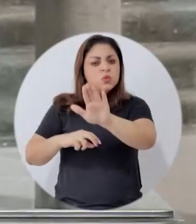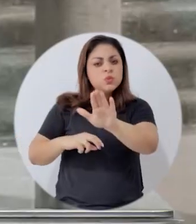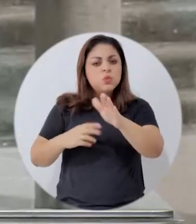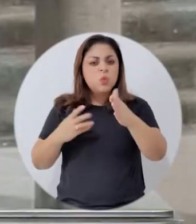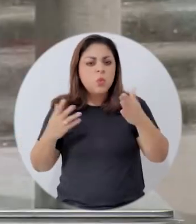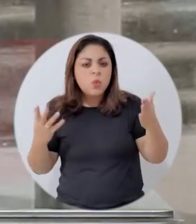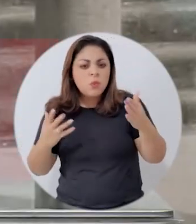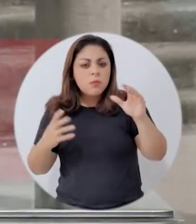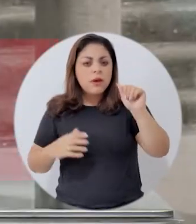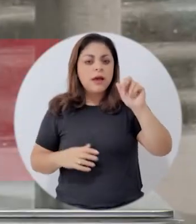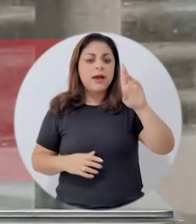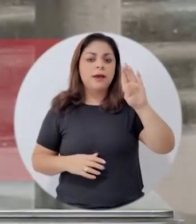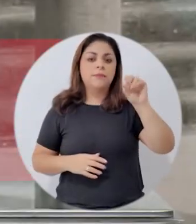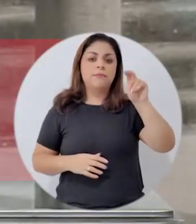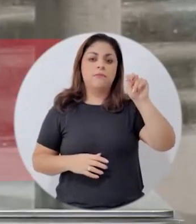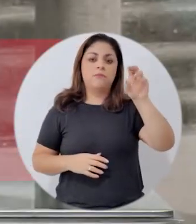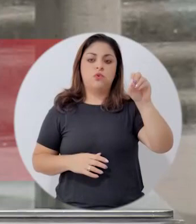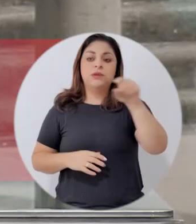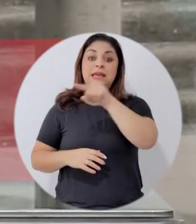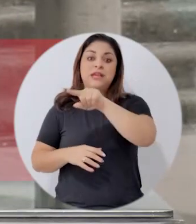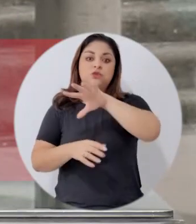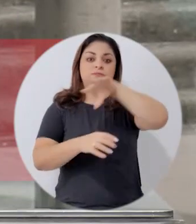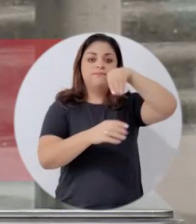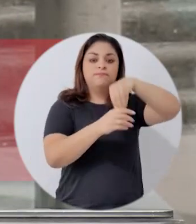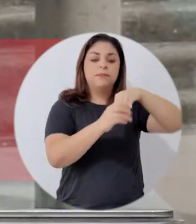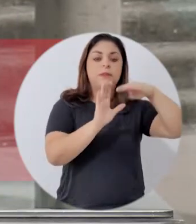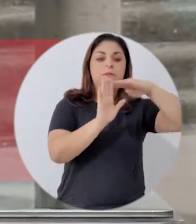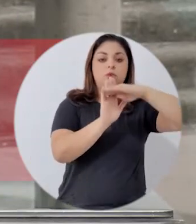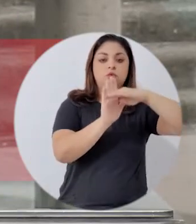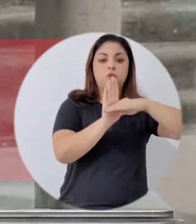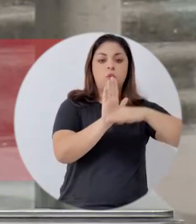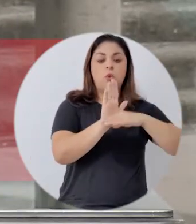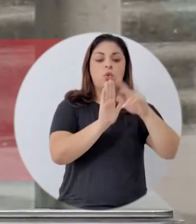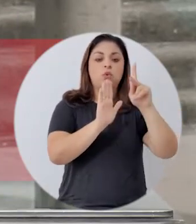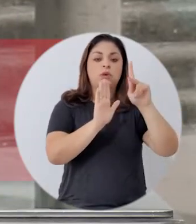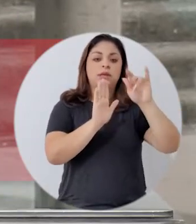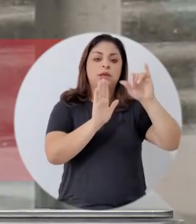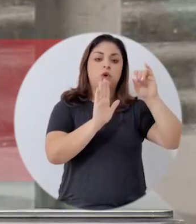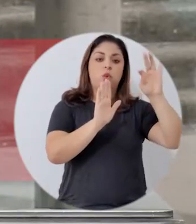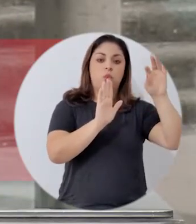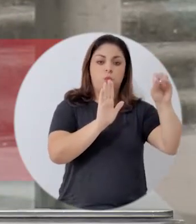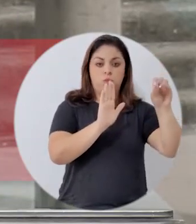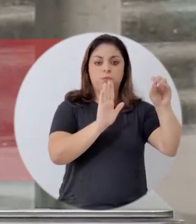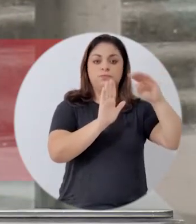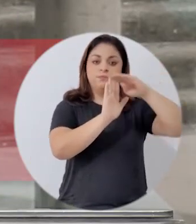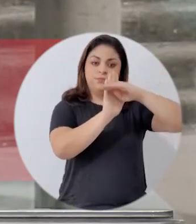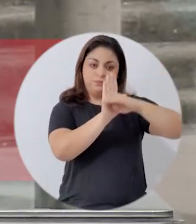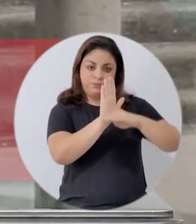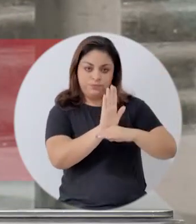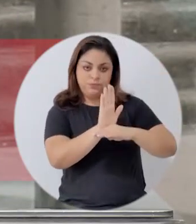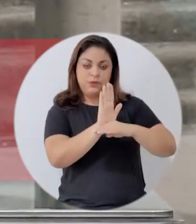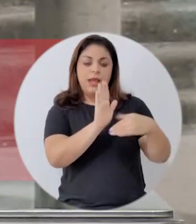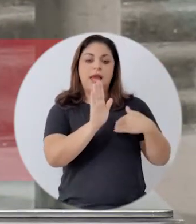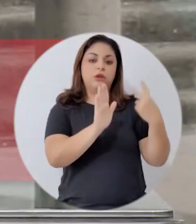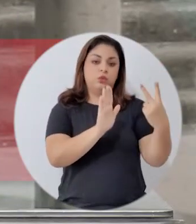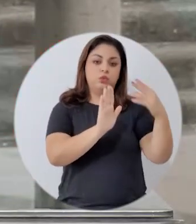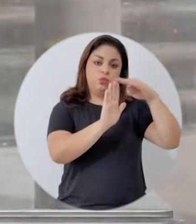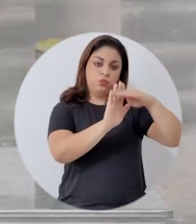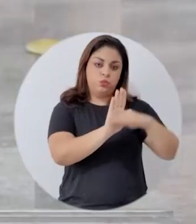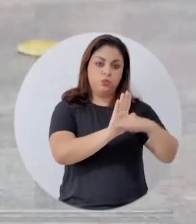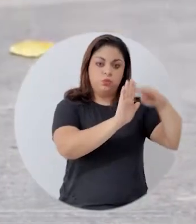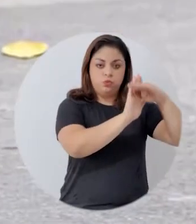que están definidos en el protocolo de Kioto y en el protocolo de Montreal. Entonces, por así decirlo, ya a